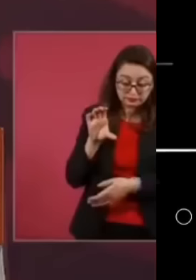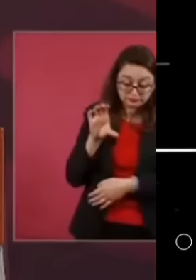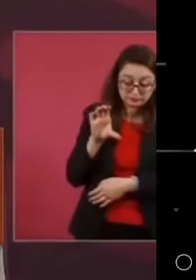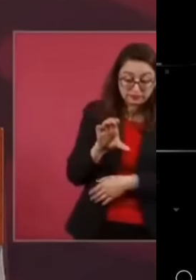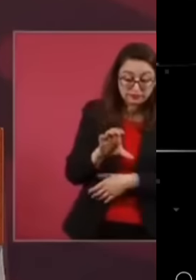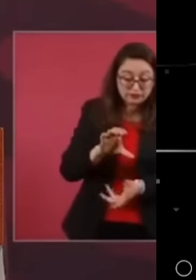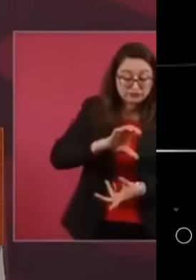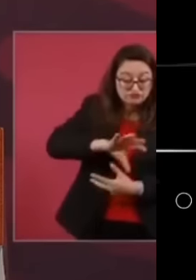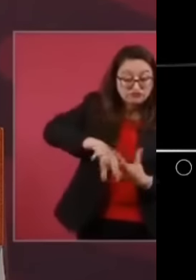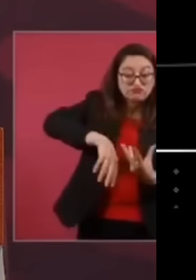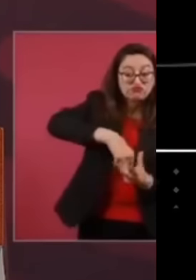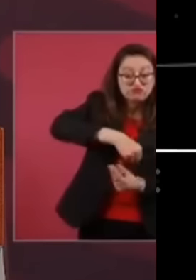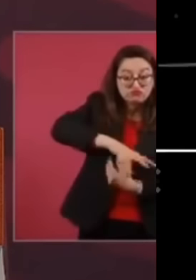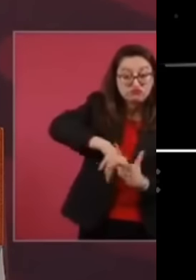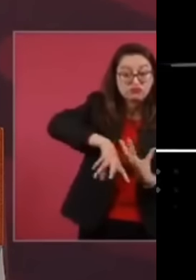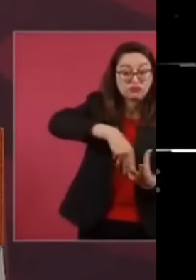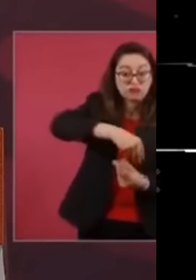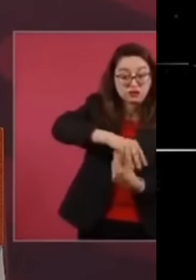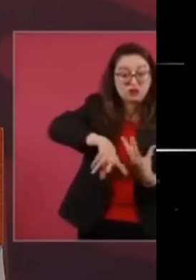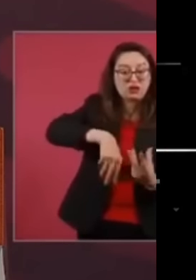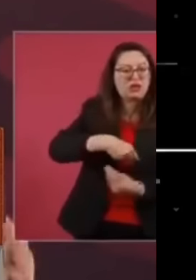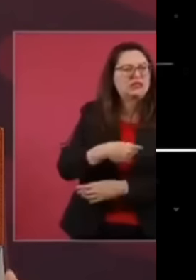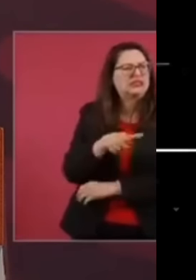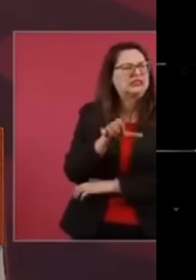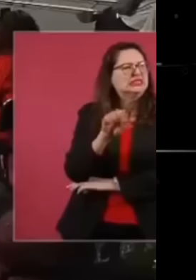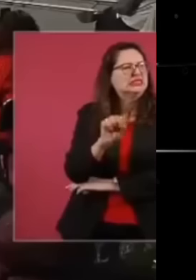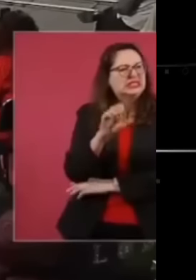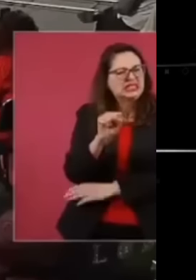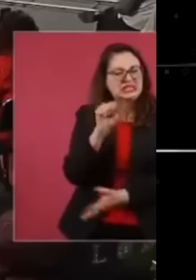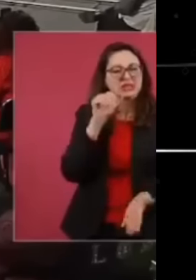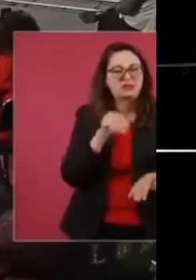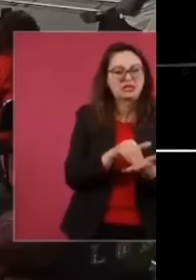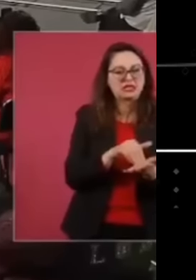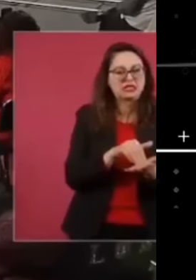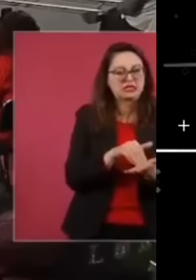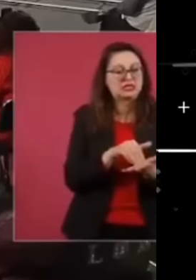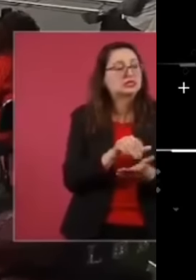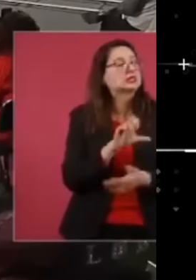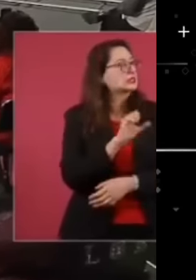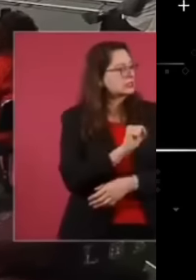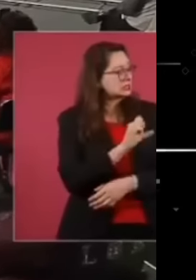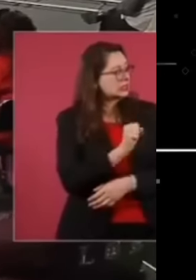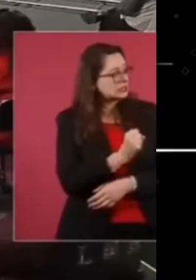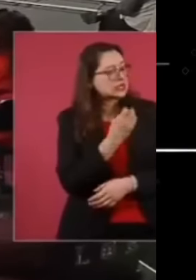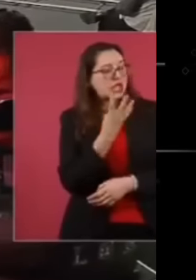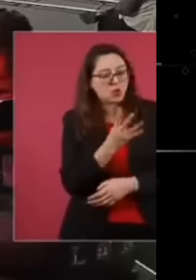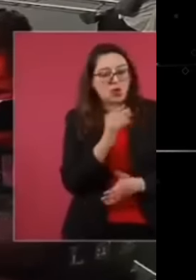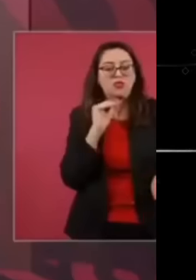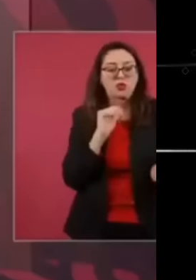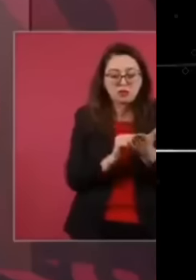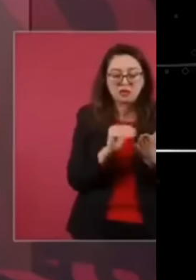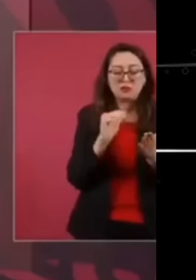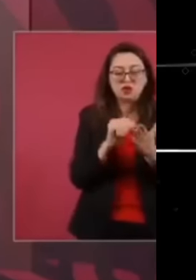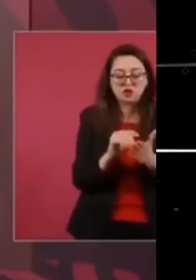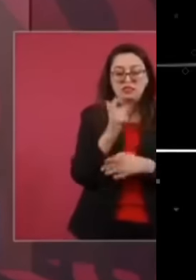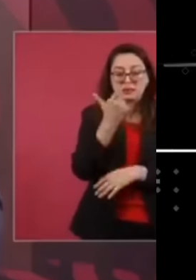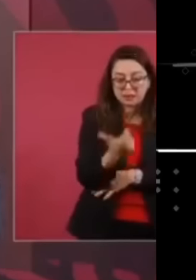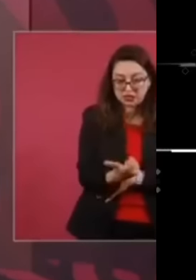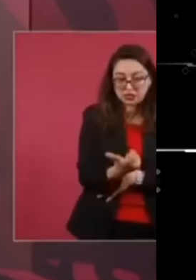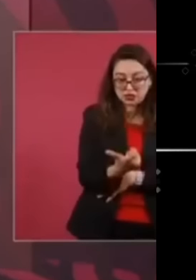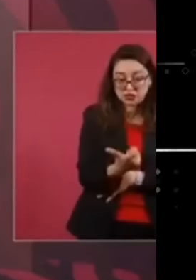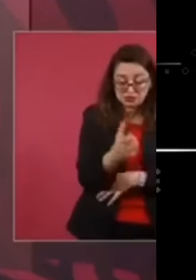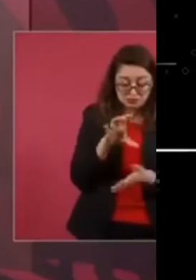semilla de alrededor de 60.000 64000 millones de pesos